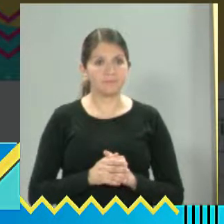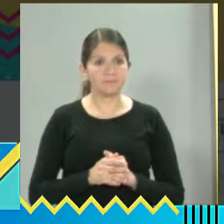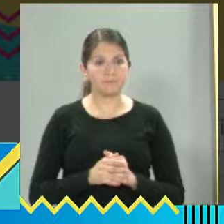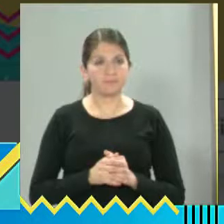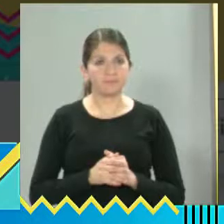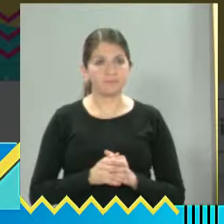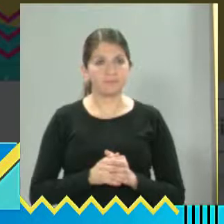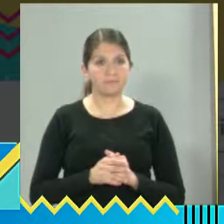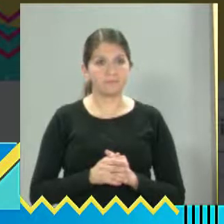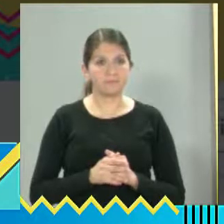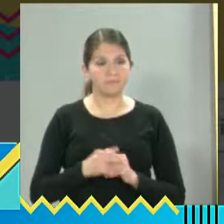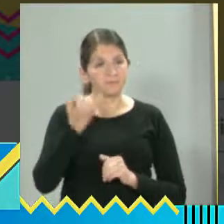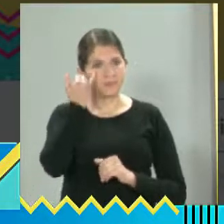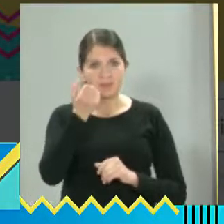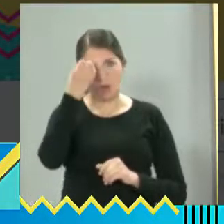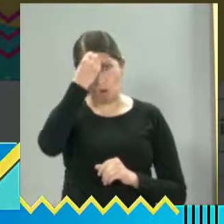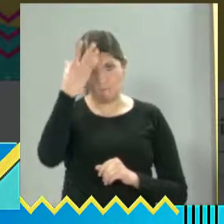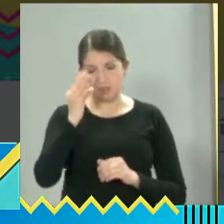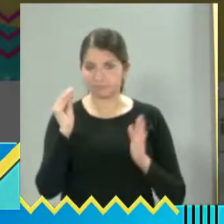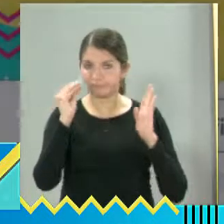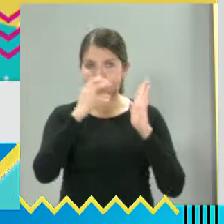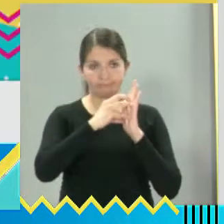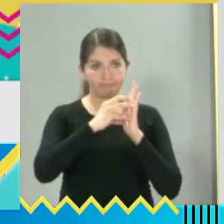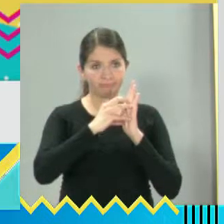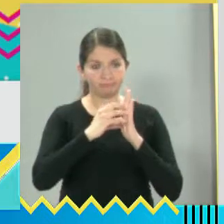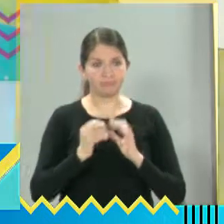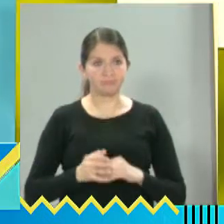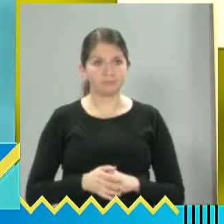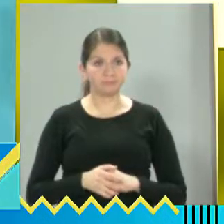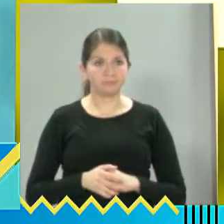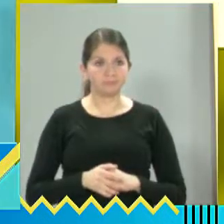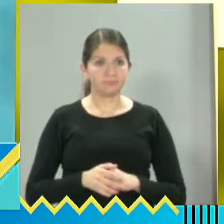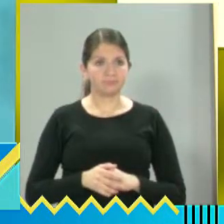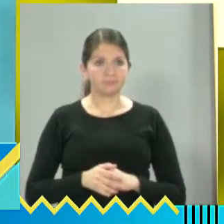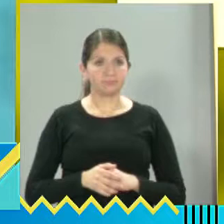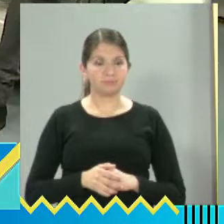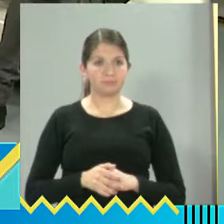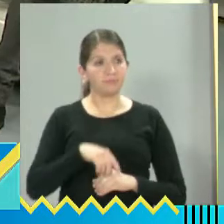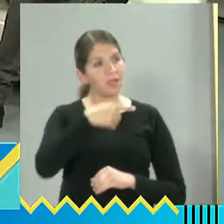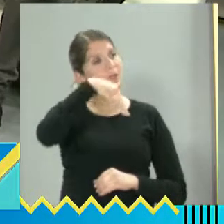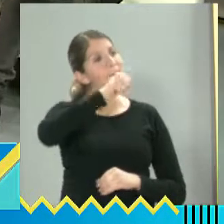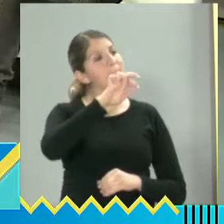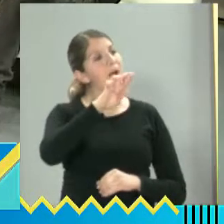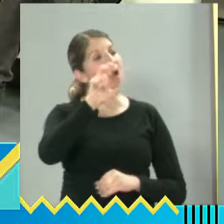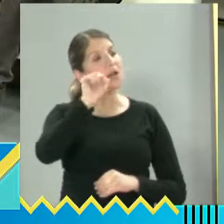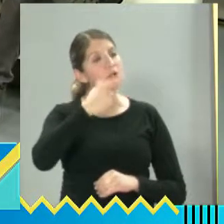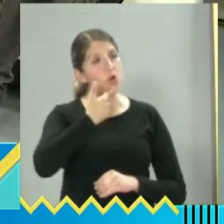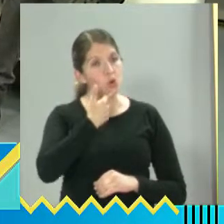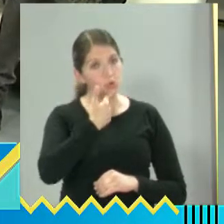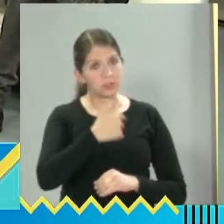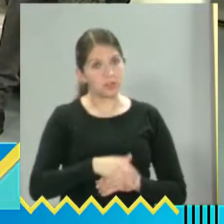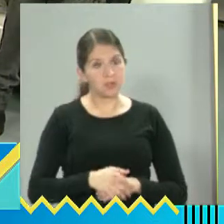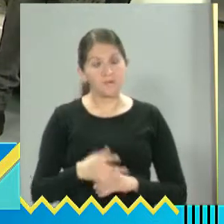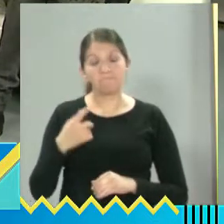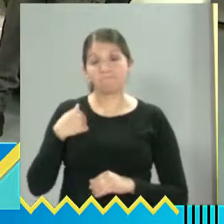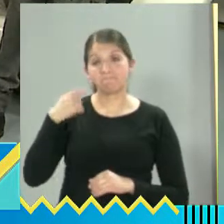queda en nuestro perfil oficial. Así lo vamos a decir para darle más tinte. Marcos. Y yo creo que hay que ser